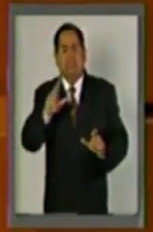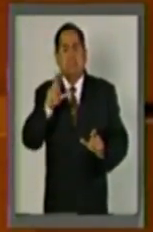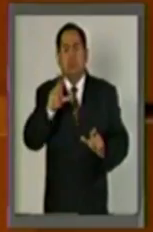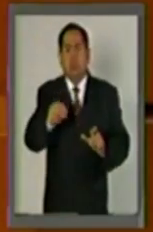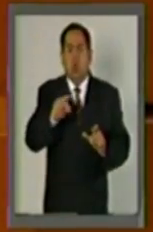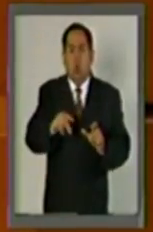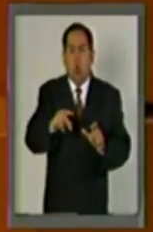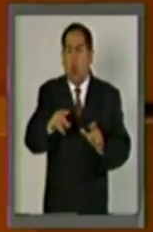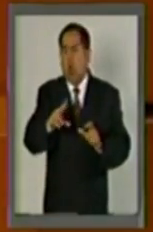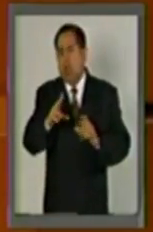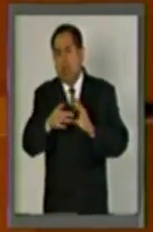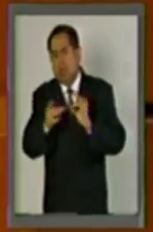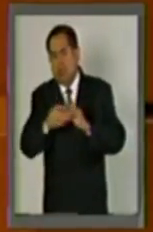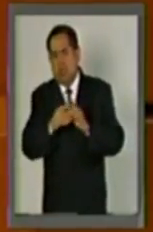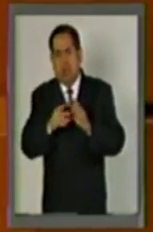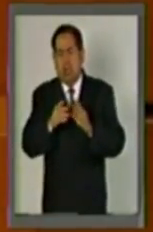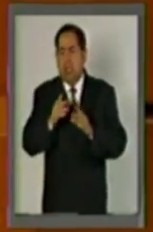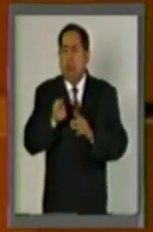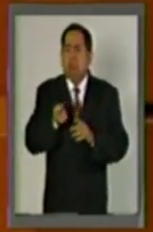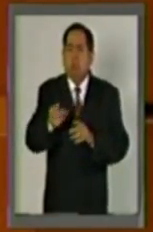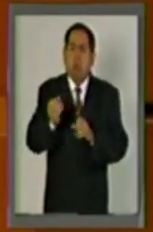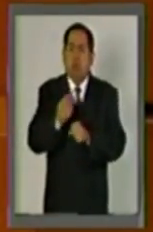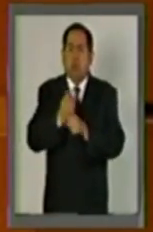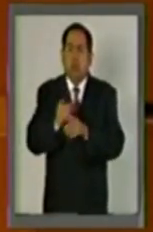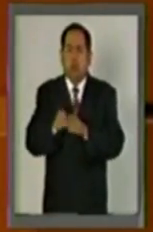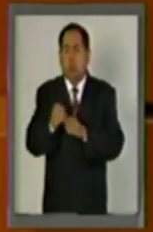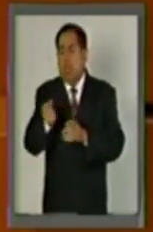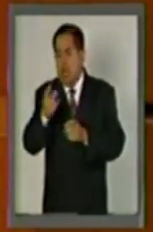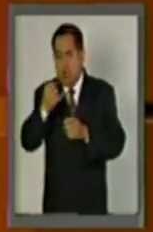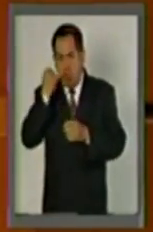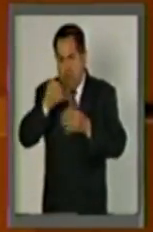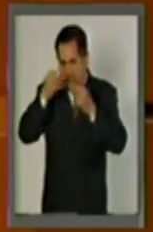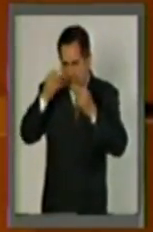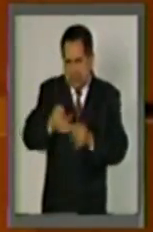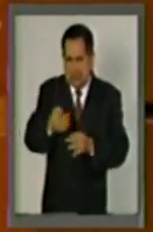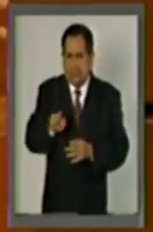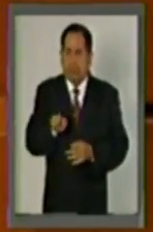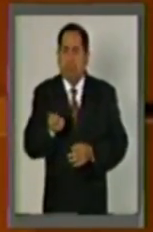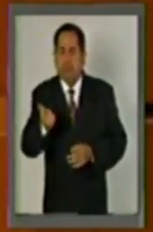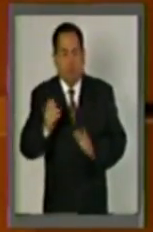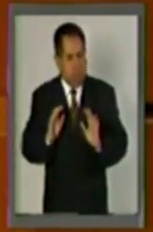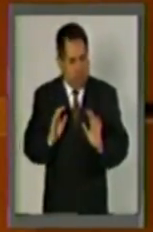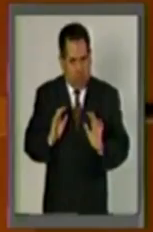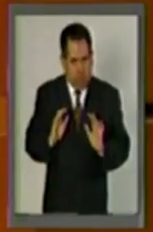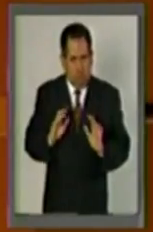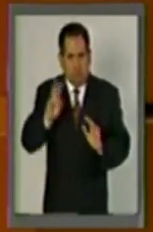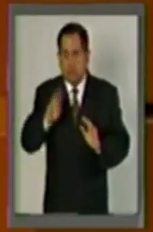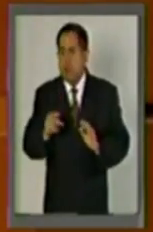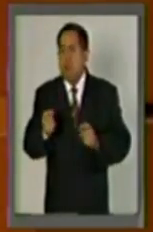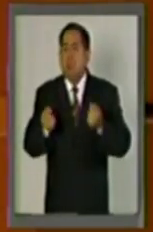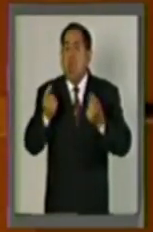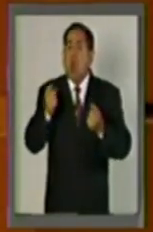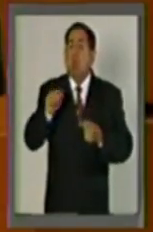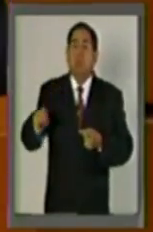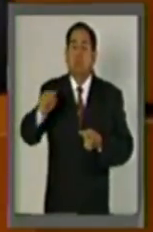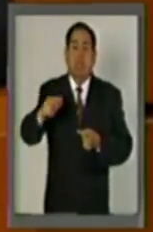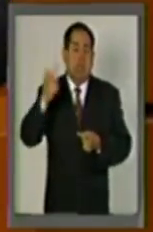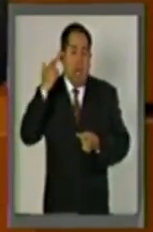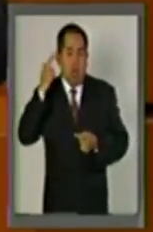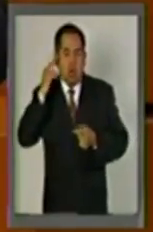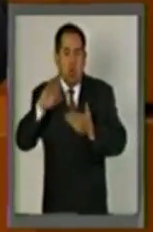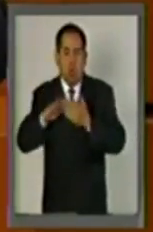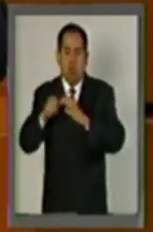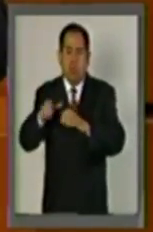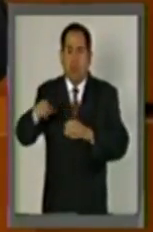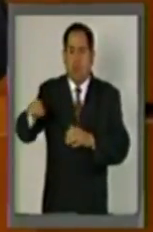demos una ventana muy pequeña a las lenguas originarias para que en las pocas estaciones de radio